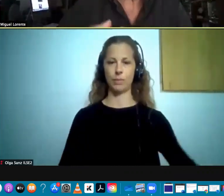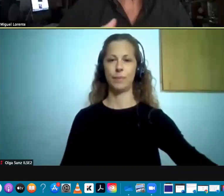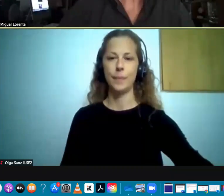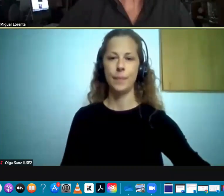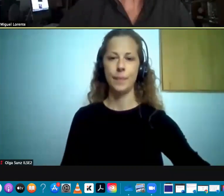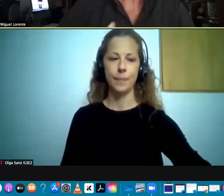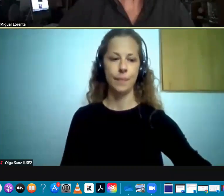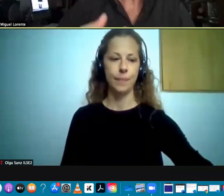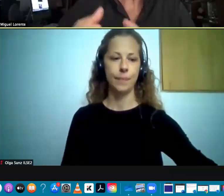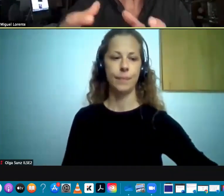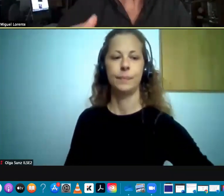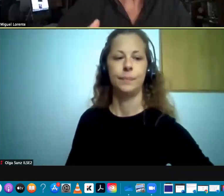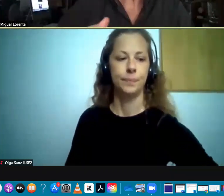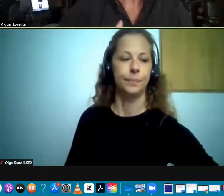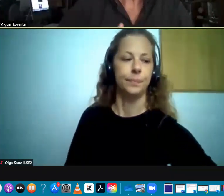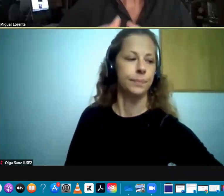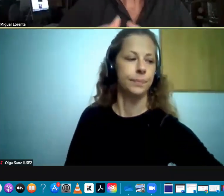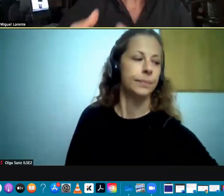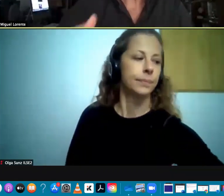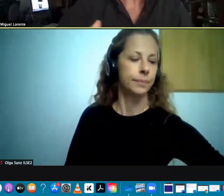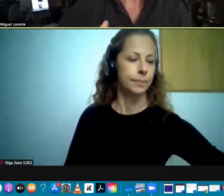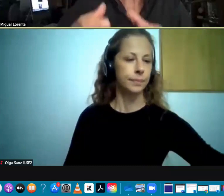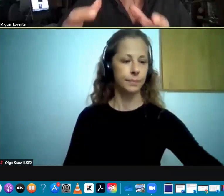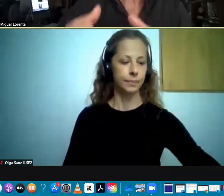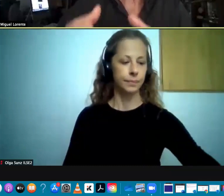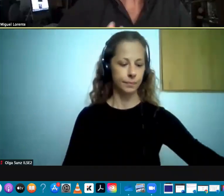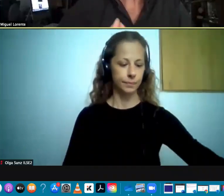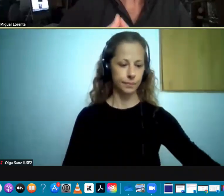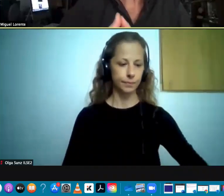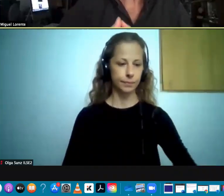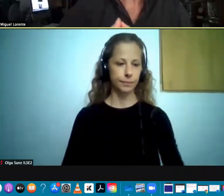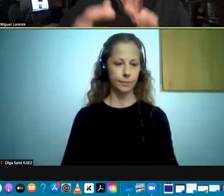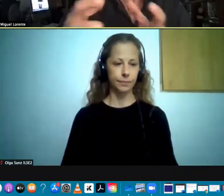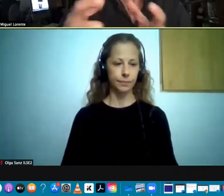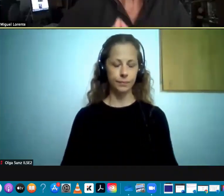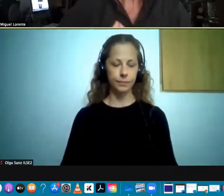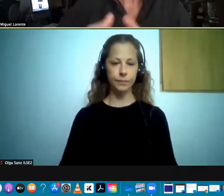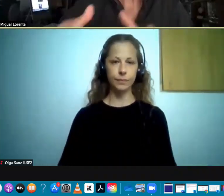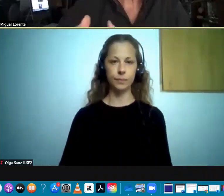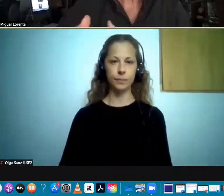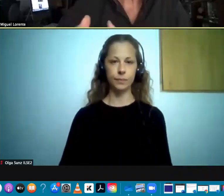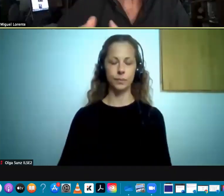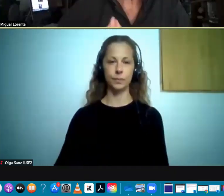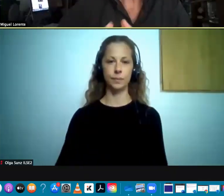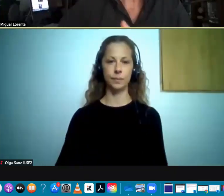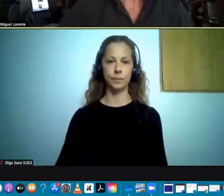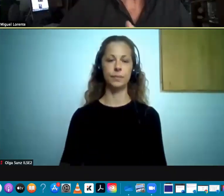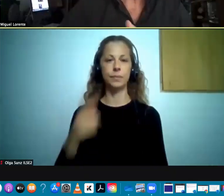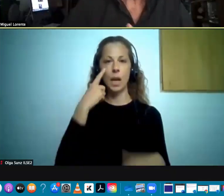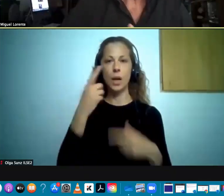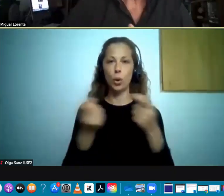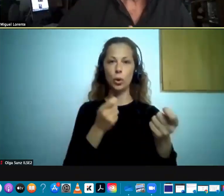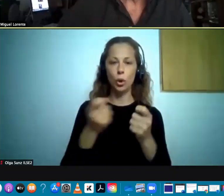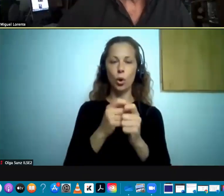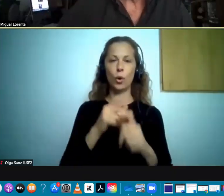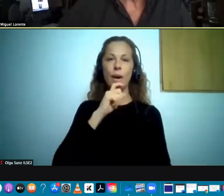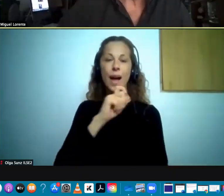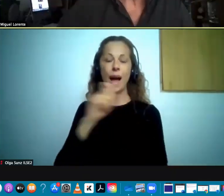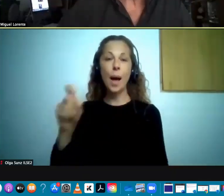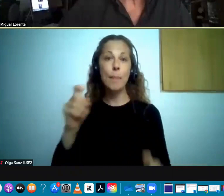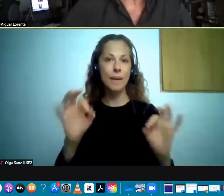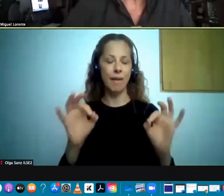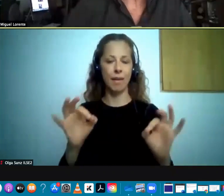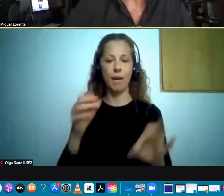forme parte de la normalidad, de la realidad, con todo su control, con toda su amenaza, con esa normalización, facilita que